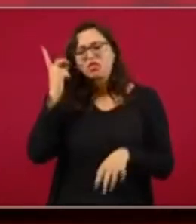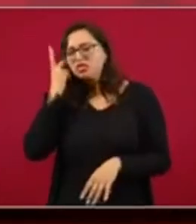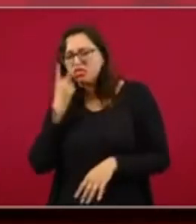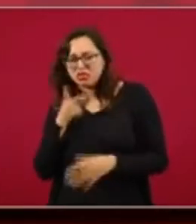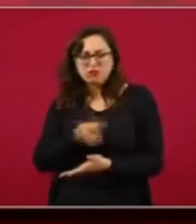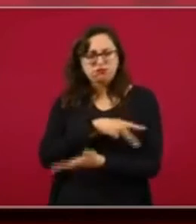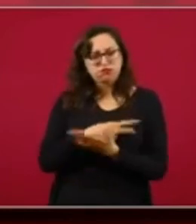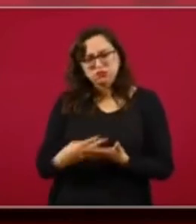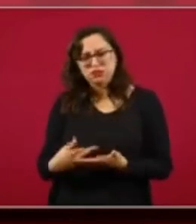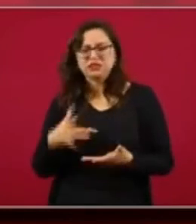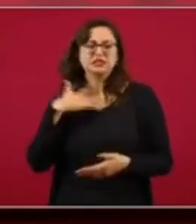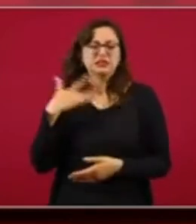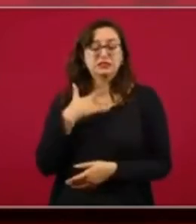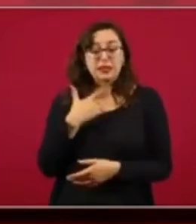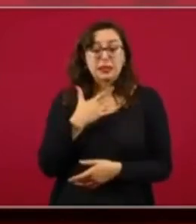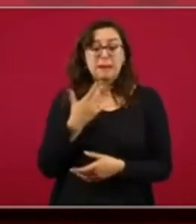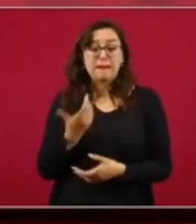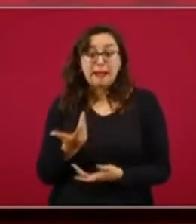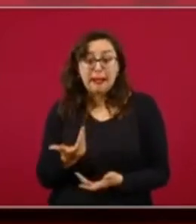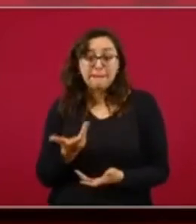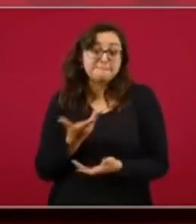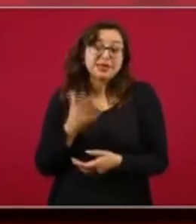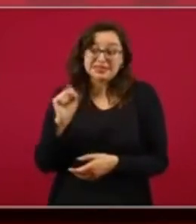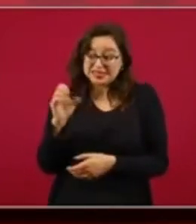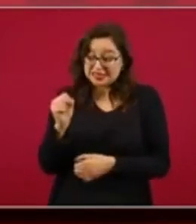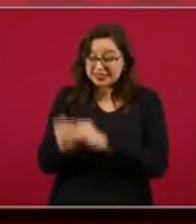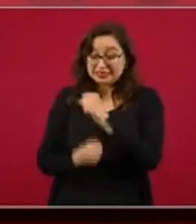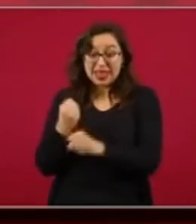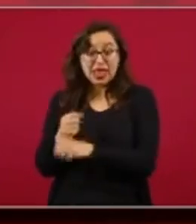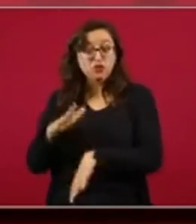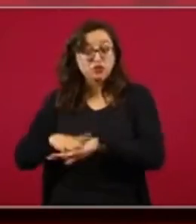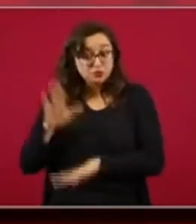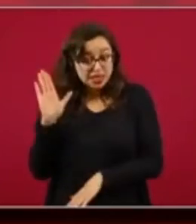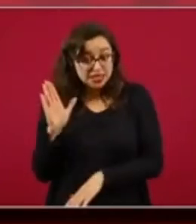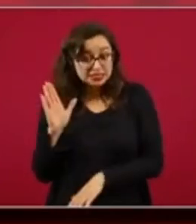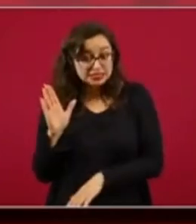esto, y además tienen 60 o más años de vida,